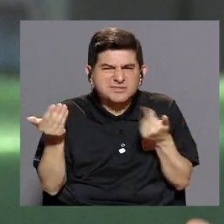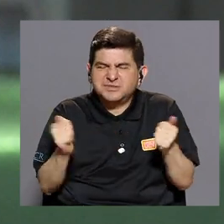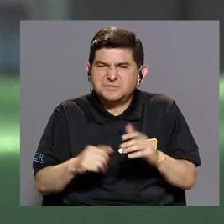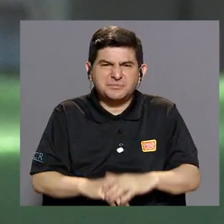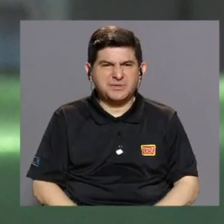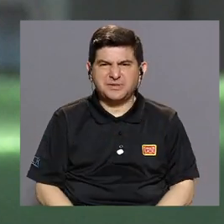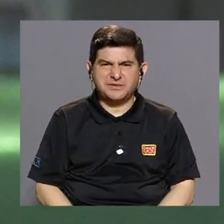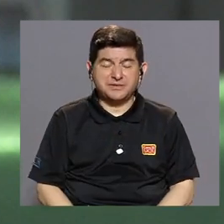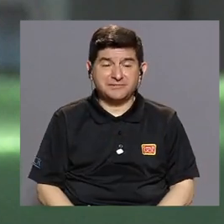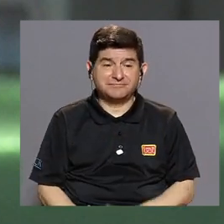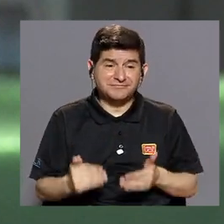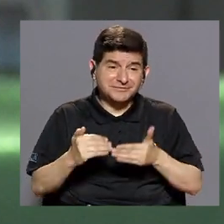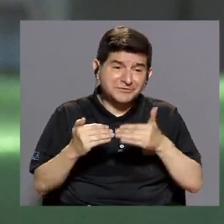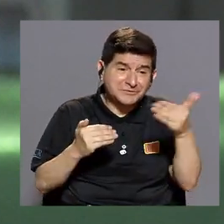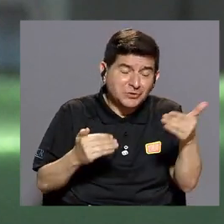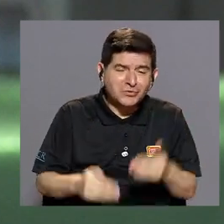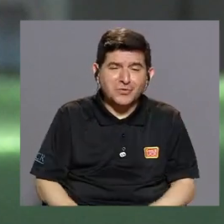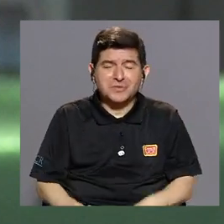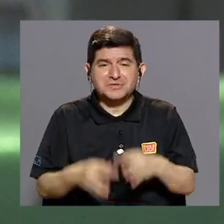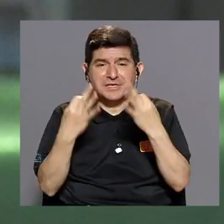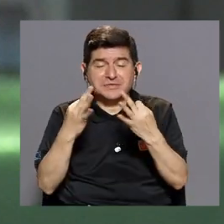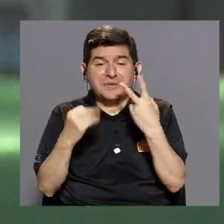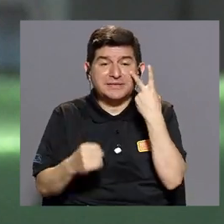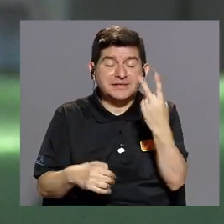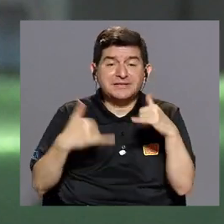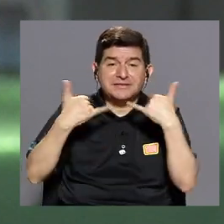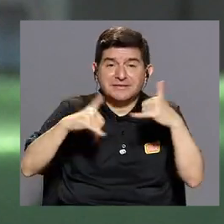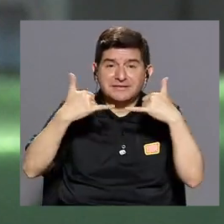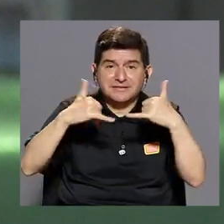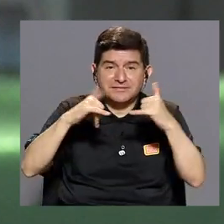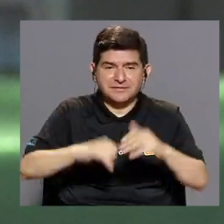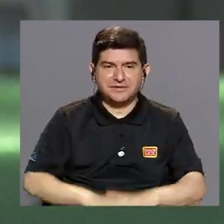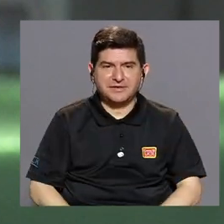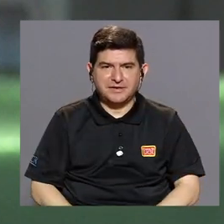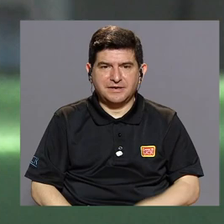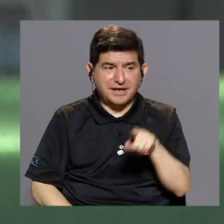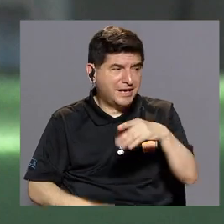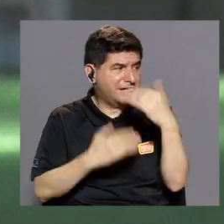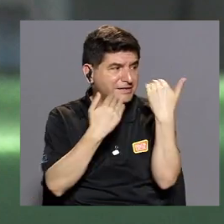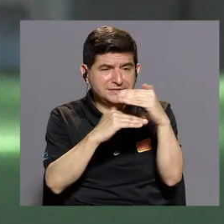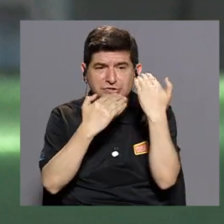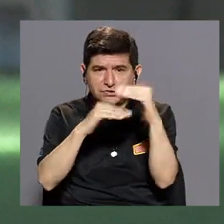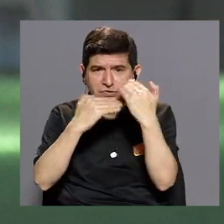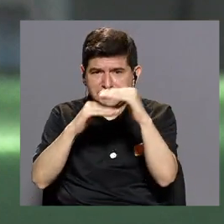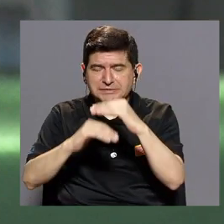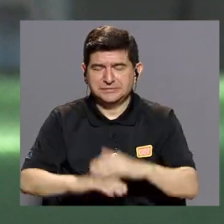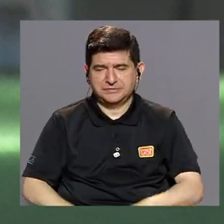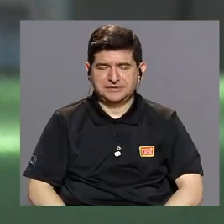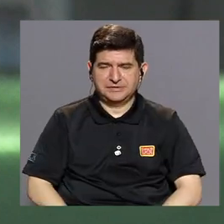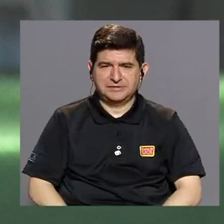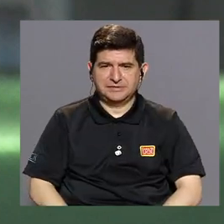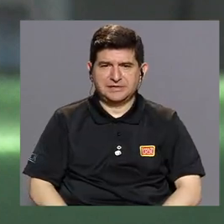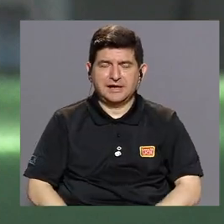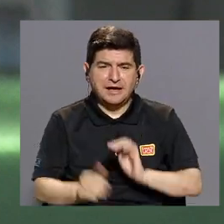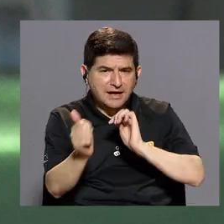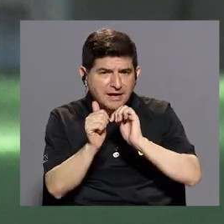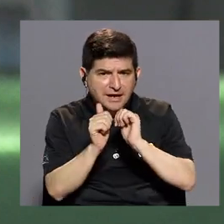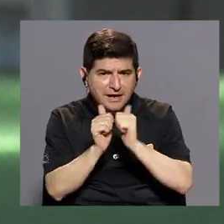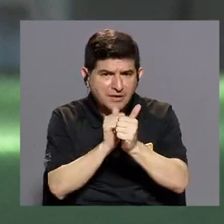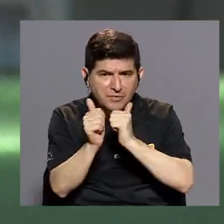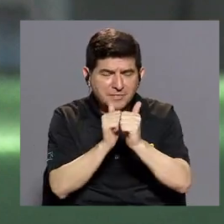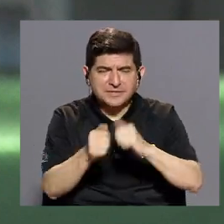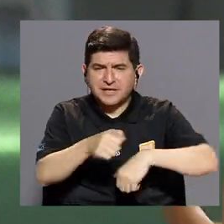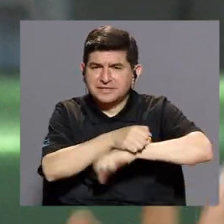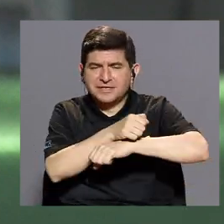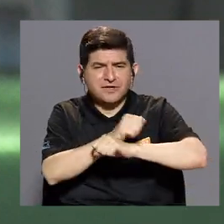sea, son cosas, ¿verdad?, para tratar de verlas jugar. O sea, hasta cierto punto son limitantes para mí. Sí, porque el fútbol limitantes. A mí no se da tanto, ¿verdad? No